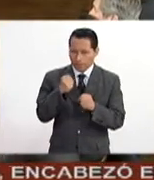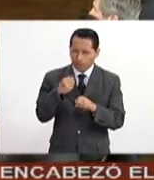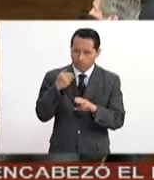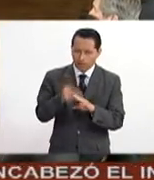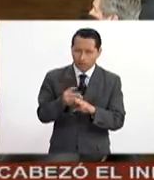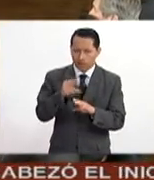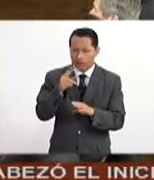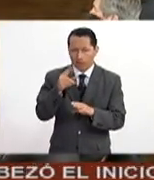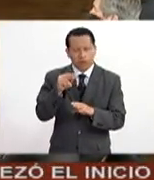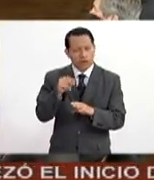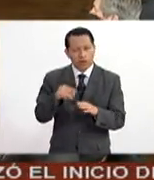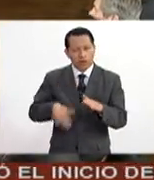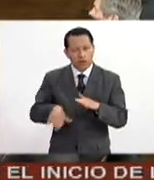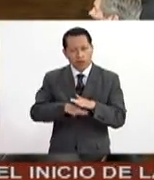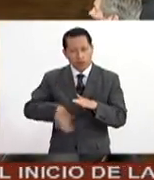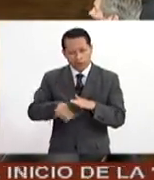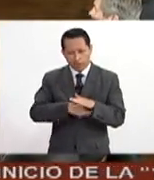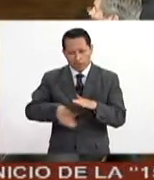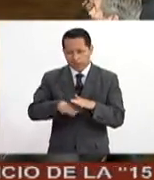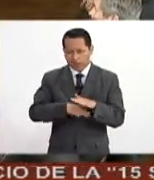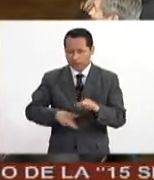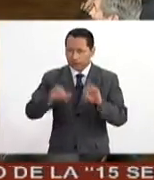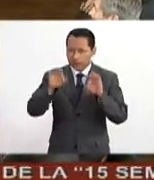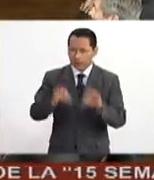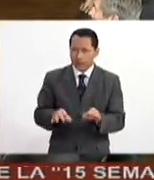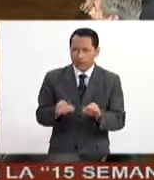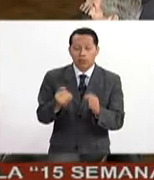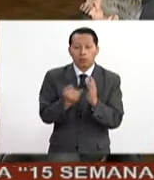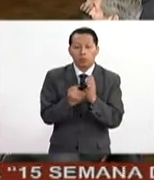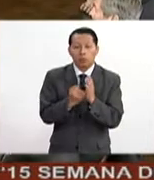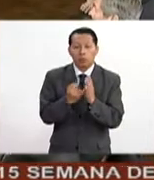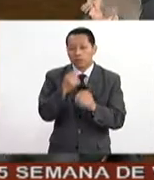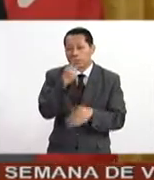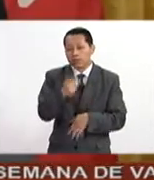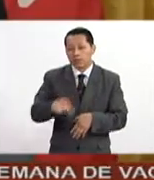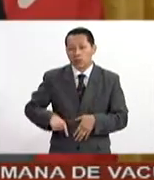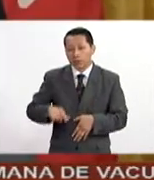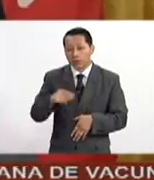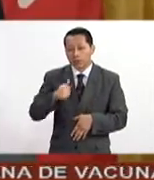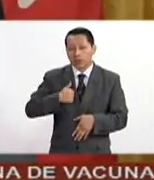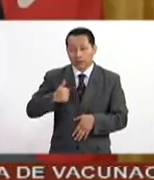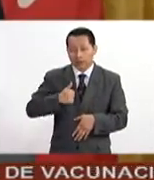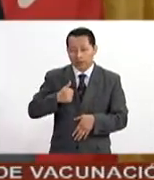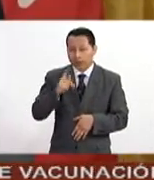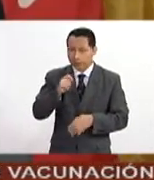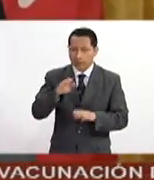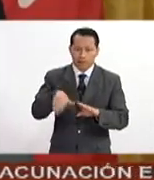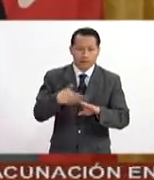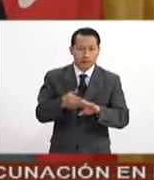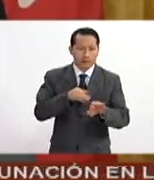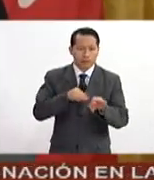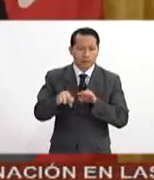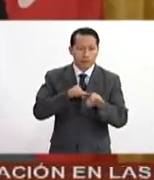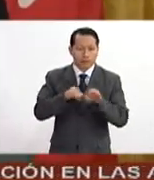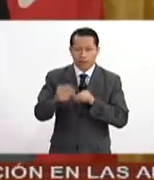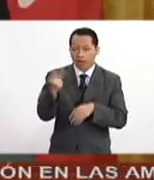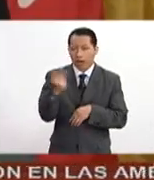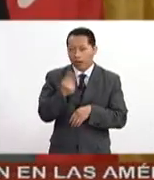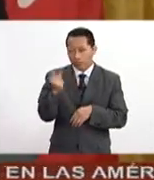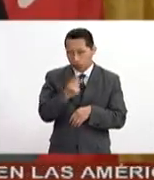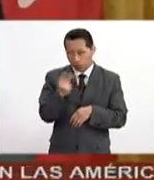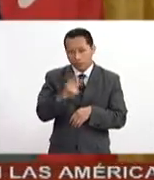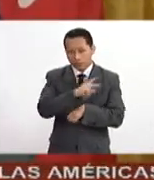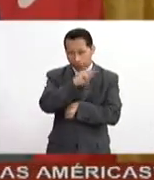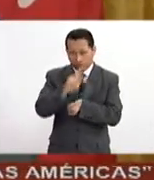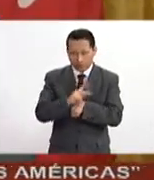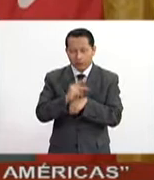no tiene ningún fundamento, ninguna base. El impuesto, dice el gobierno de Canadá, va a lastimar a los trabajadores en ambos lados de la